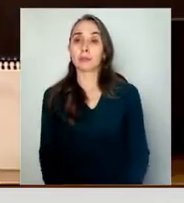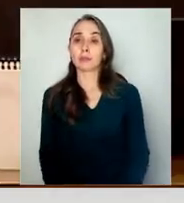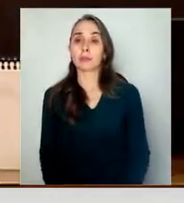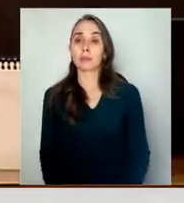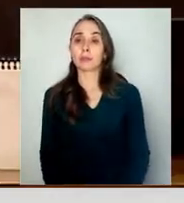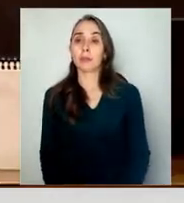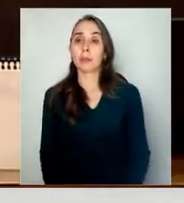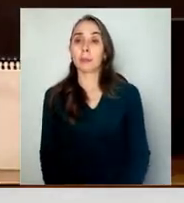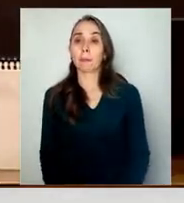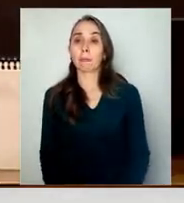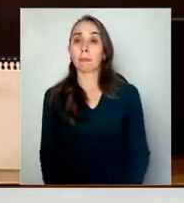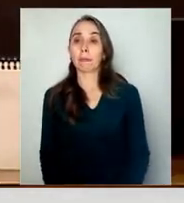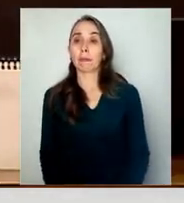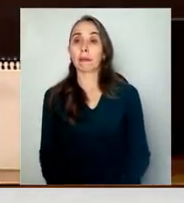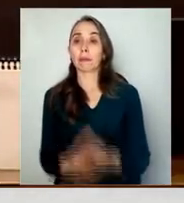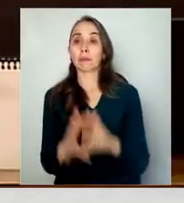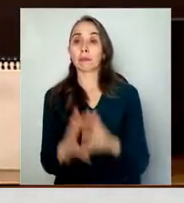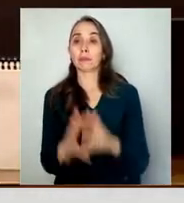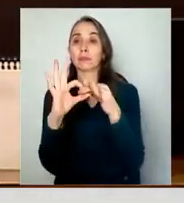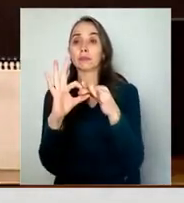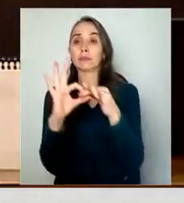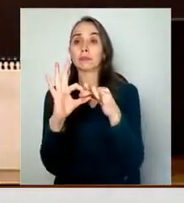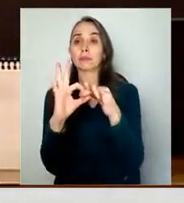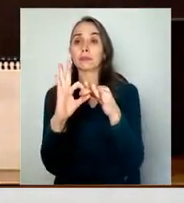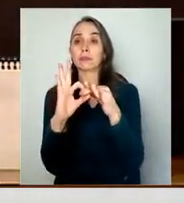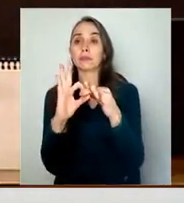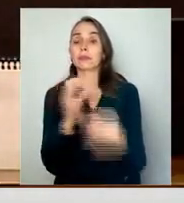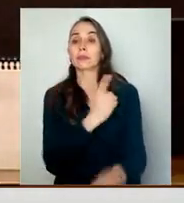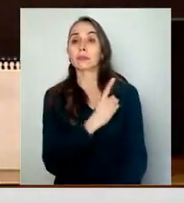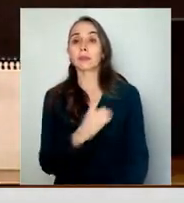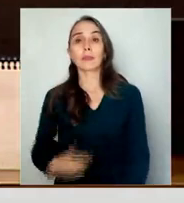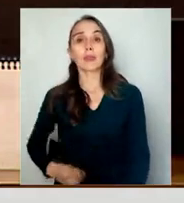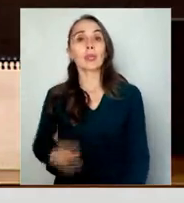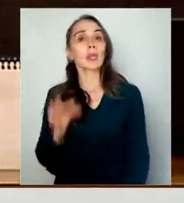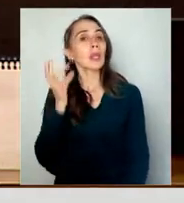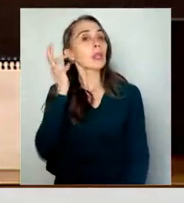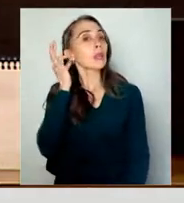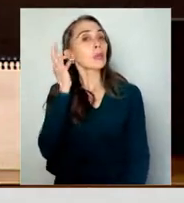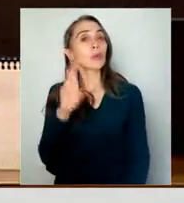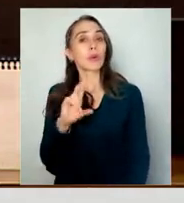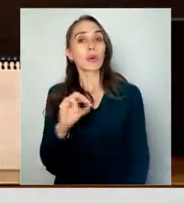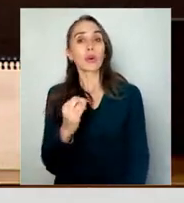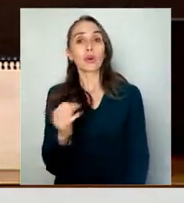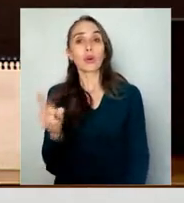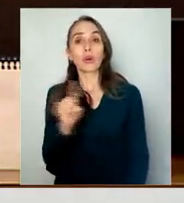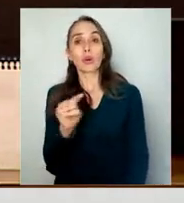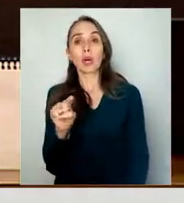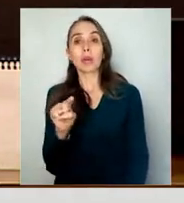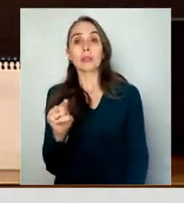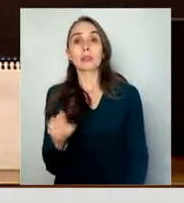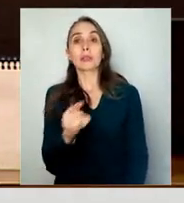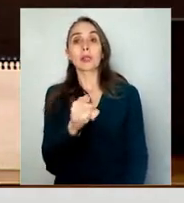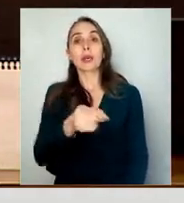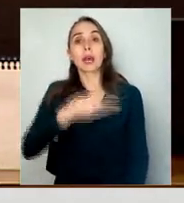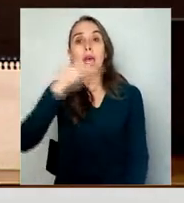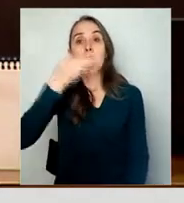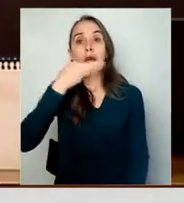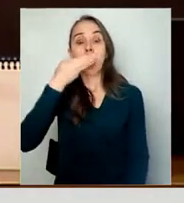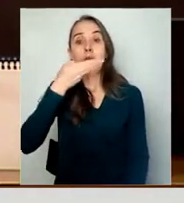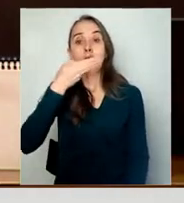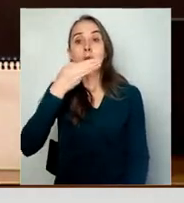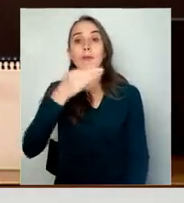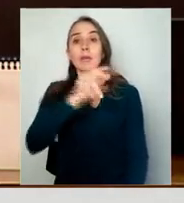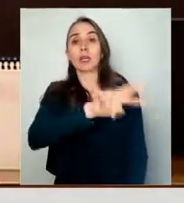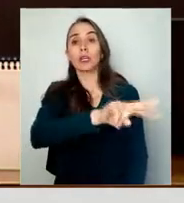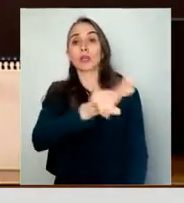Muchas gracias diputada Camila rojas le damos la palabra ahora en el turno del